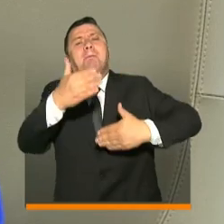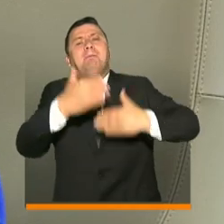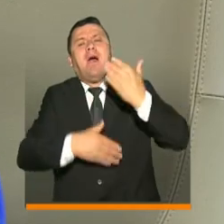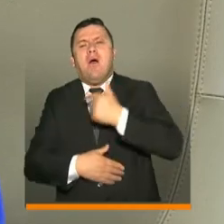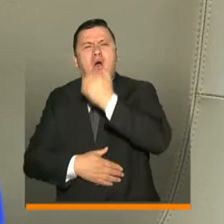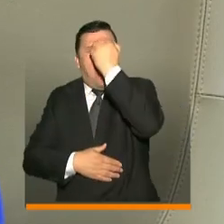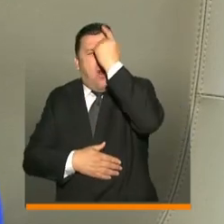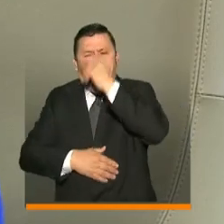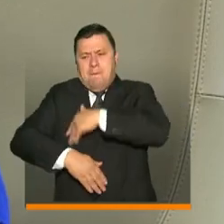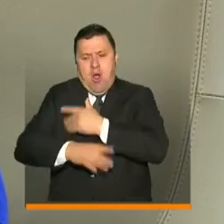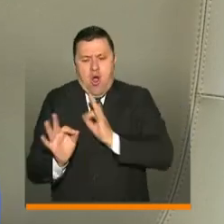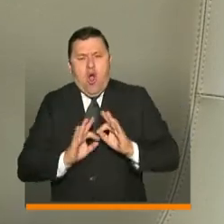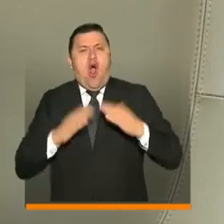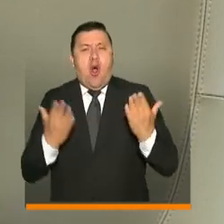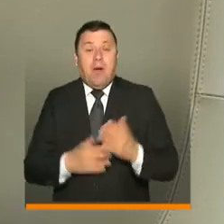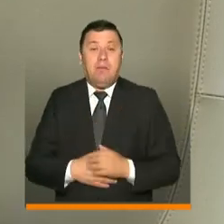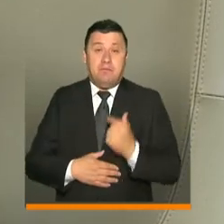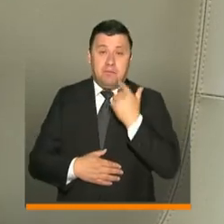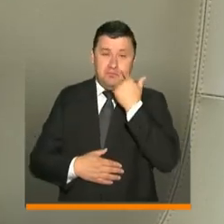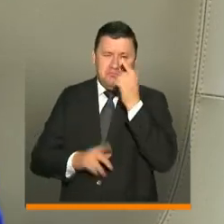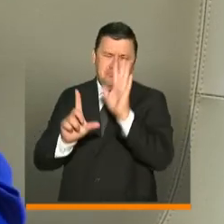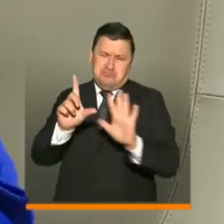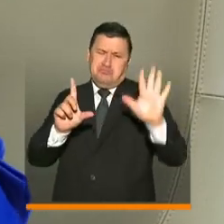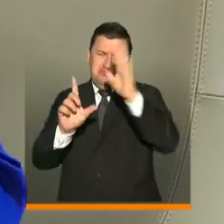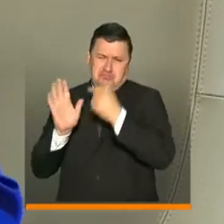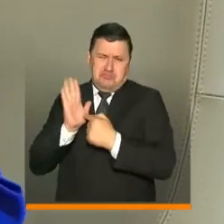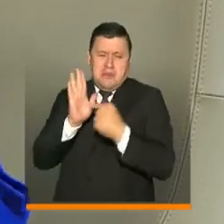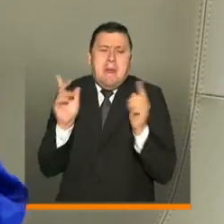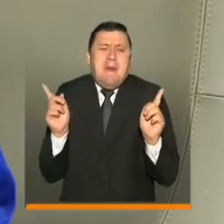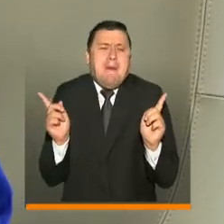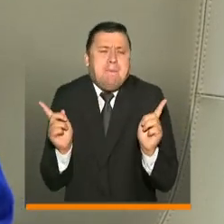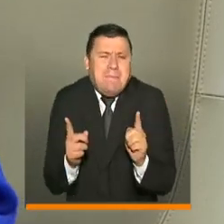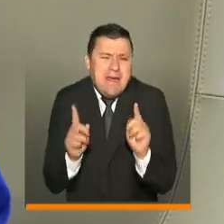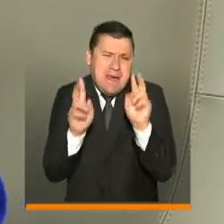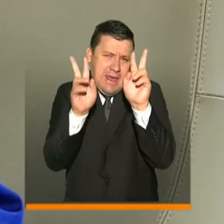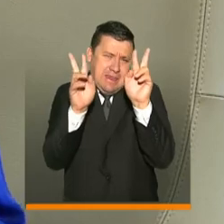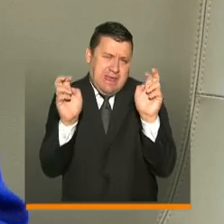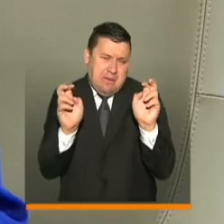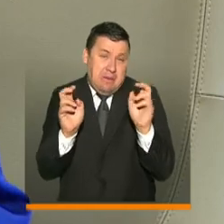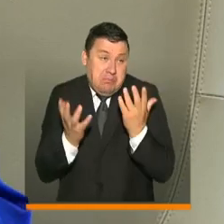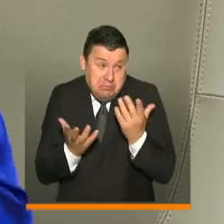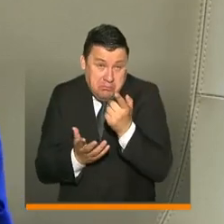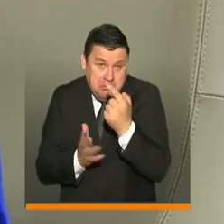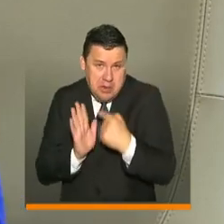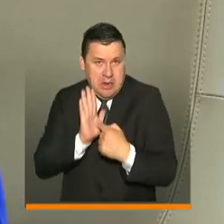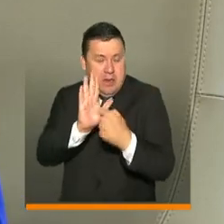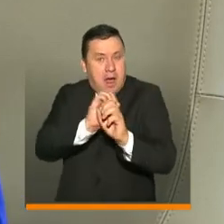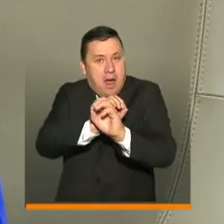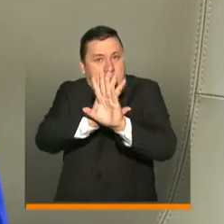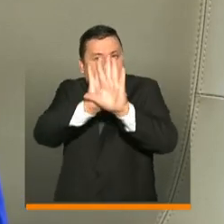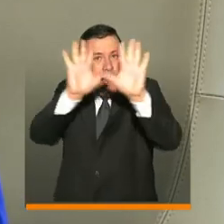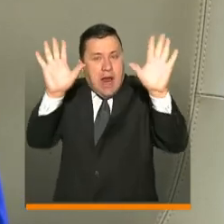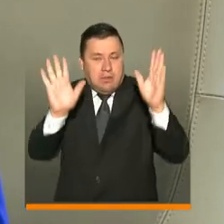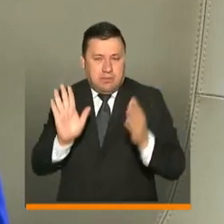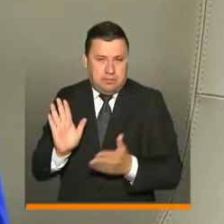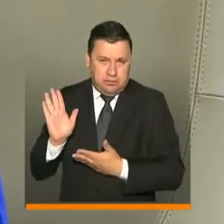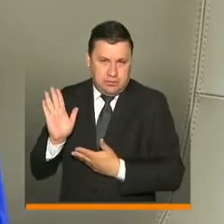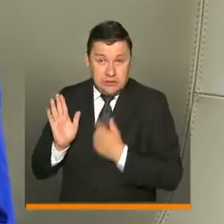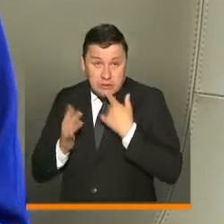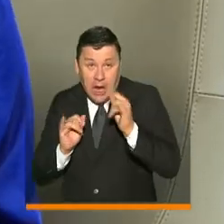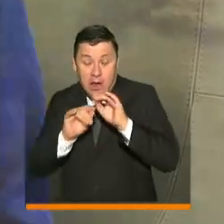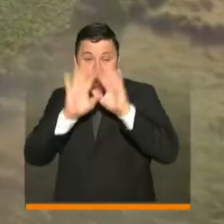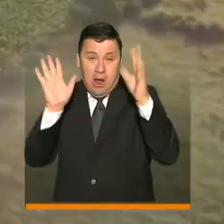preparando. Tenemos, presidente, un video corto que introduce estos temas y si le parece yo luego amplío para dar las claridades sobre el